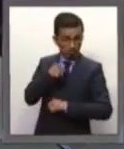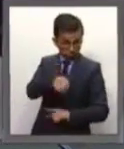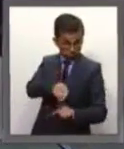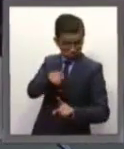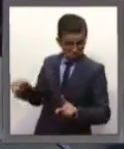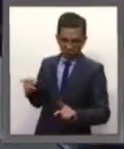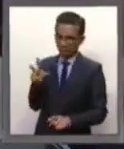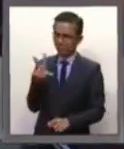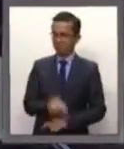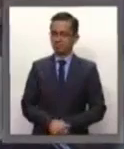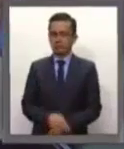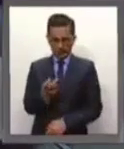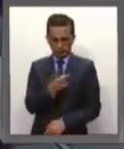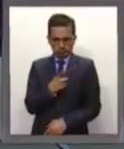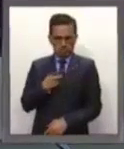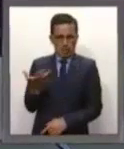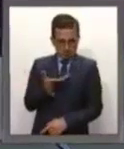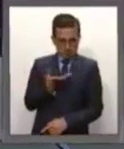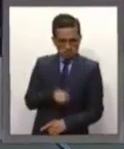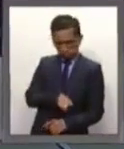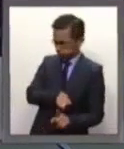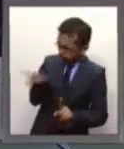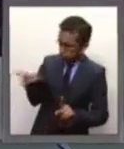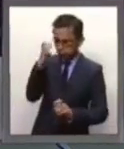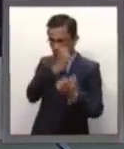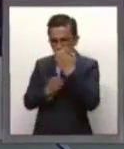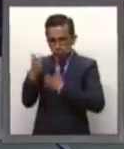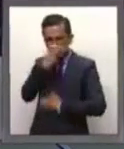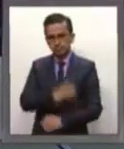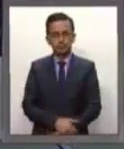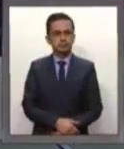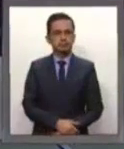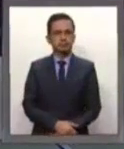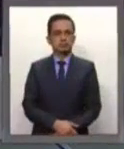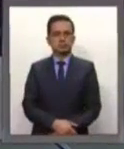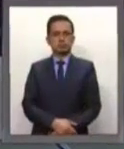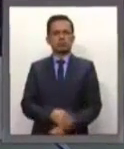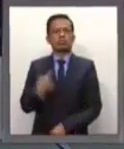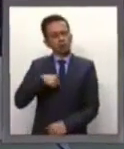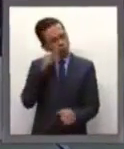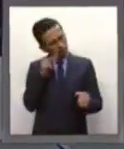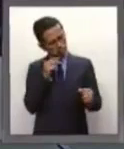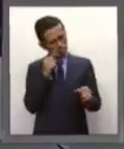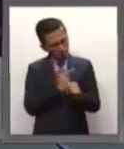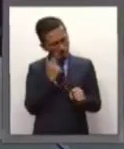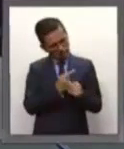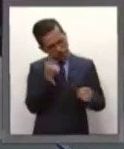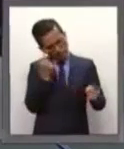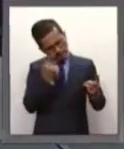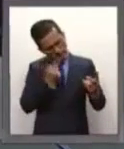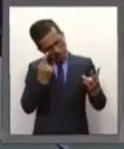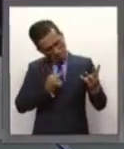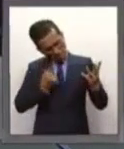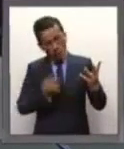fiscalía, que es lo que debería de ser. Nosotros encontramos muchos casos que, por supuesto, hay conflicto